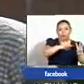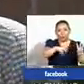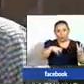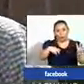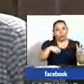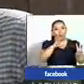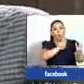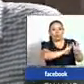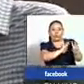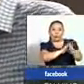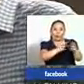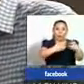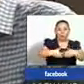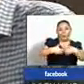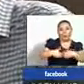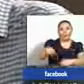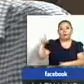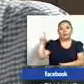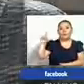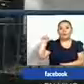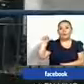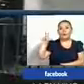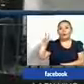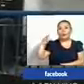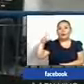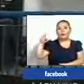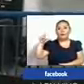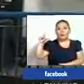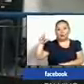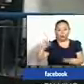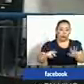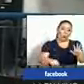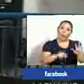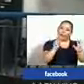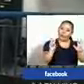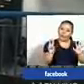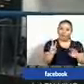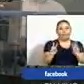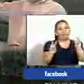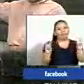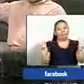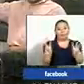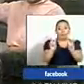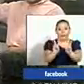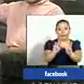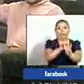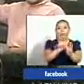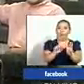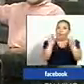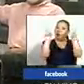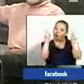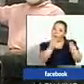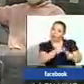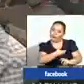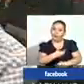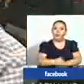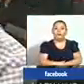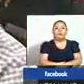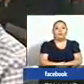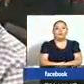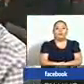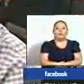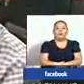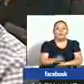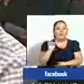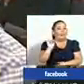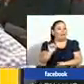involucrada Gustavo López Davison y otras dos personas más, son los principales señalados por la Fiscalía. Parte